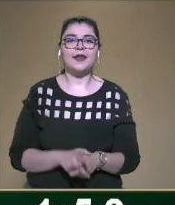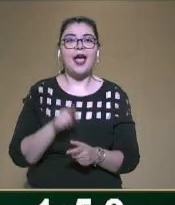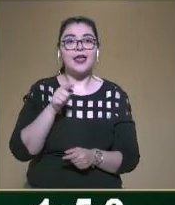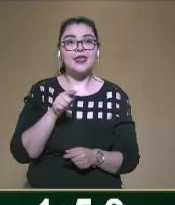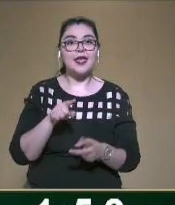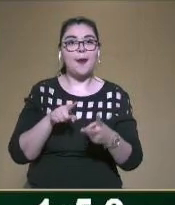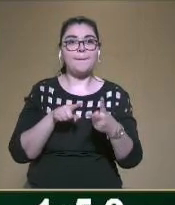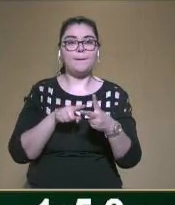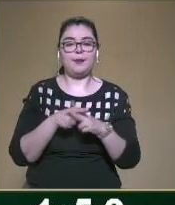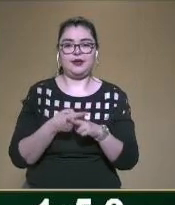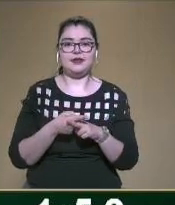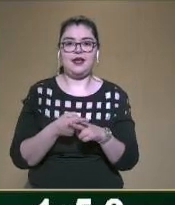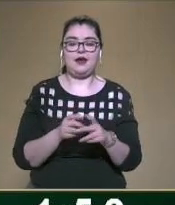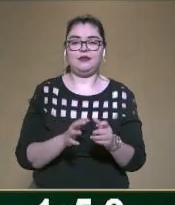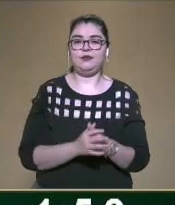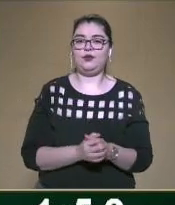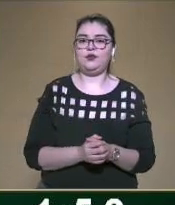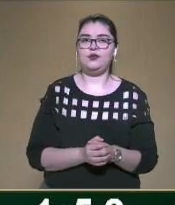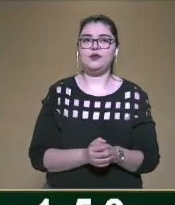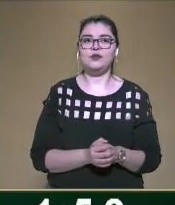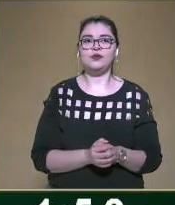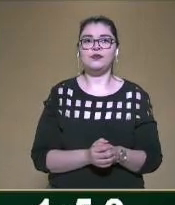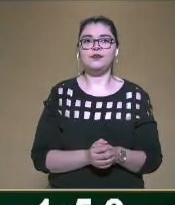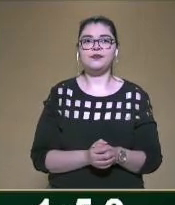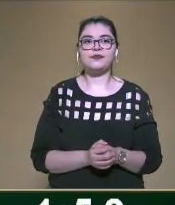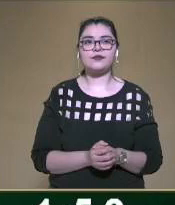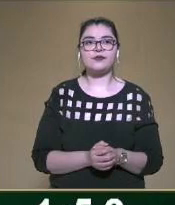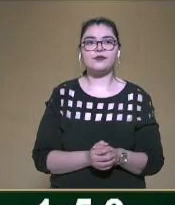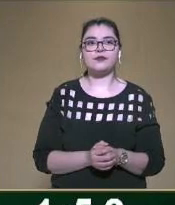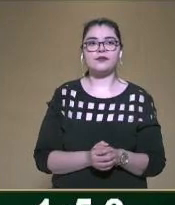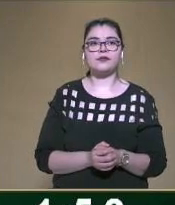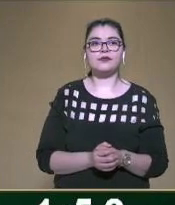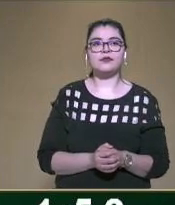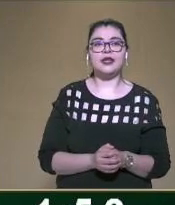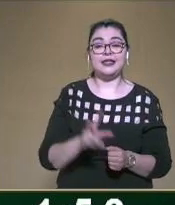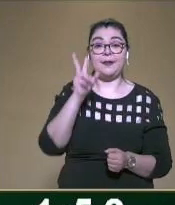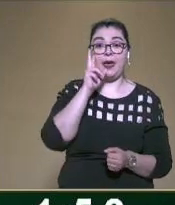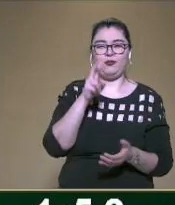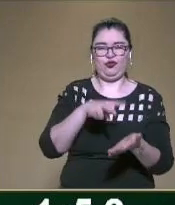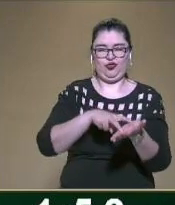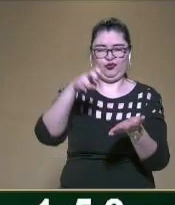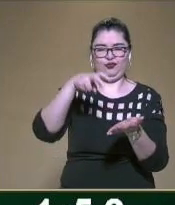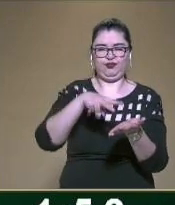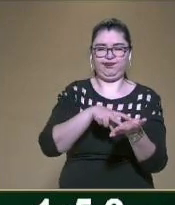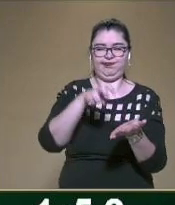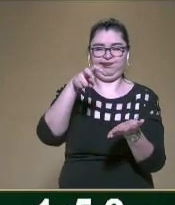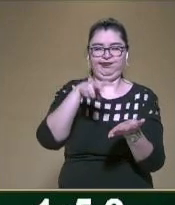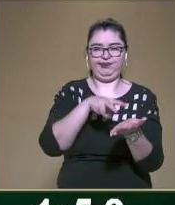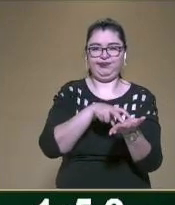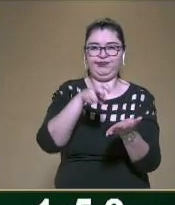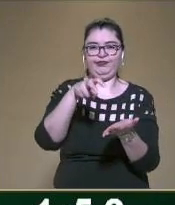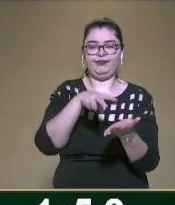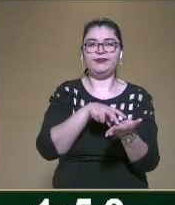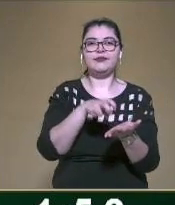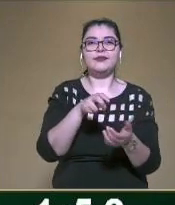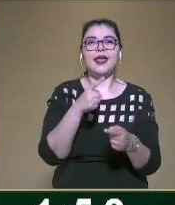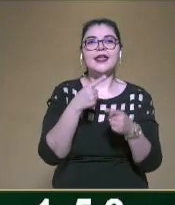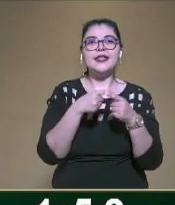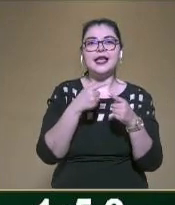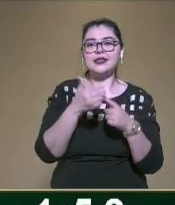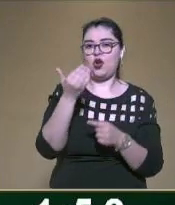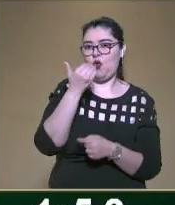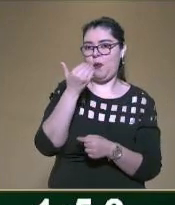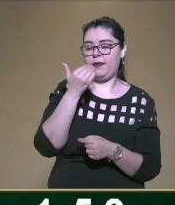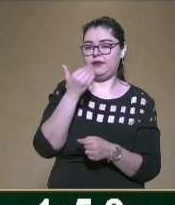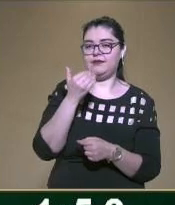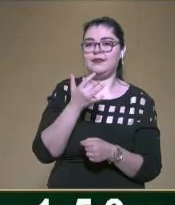con los productores, consumidor primario. Aquí vendría siendo el saltamontes. Uh-huh. ¿Quién se come a este saltamontes? La